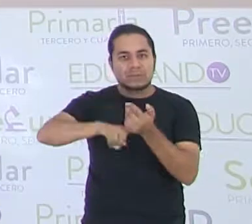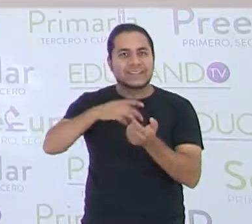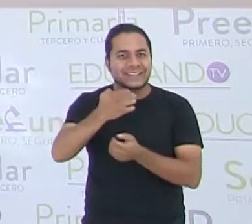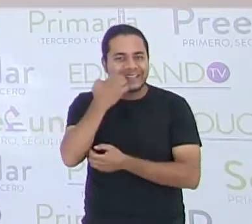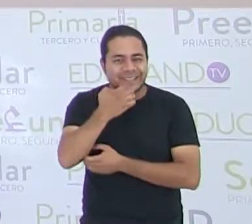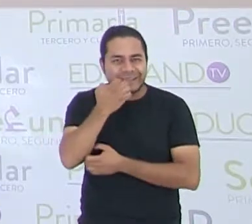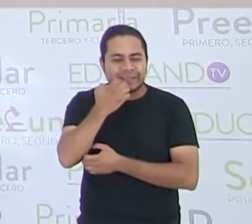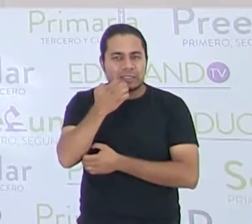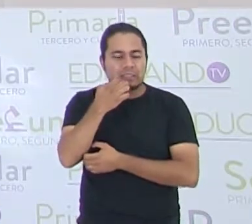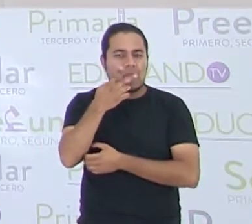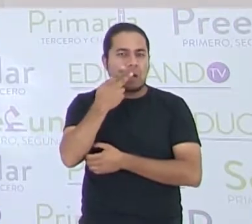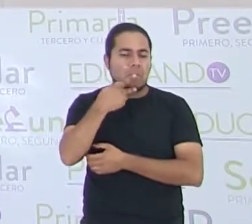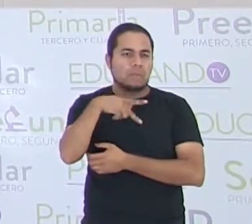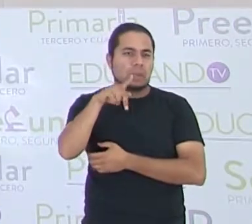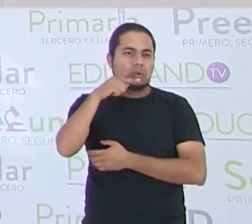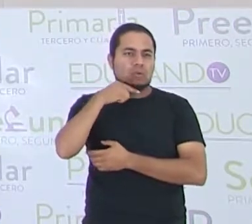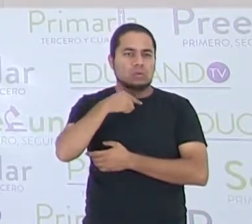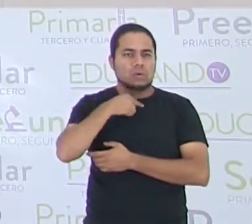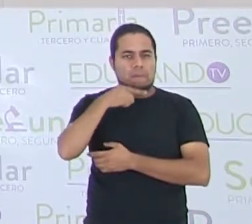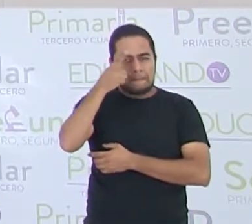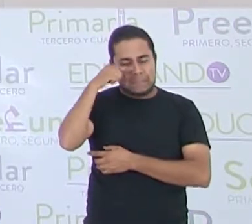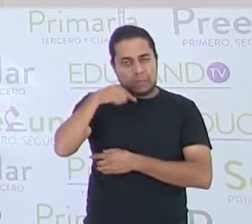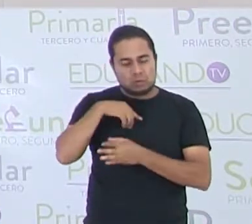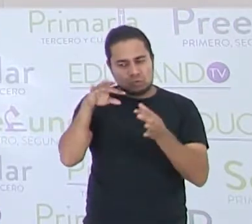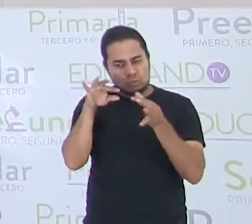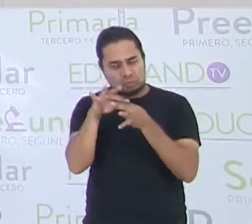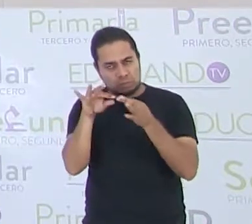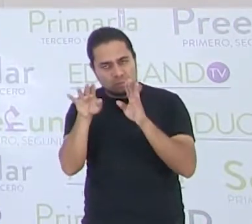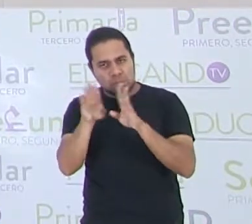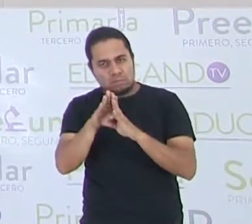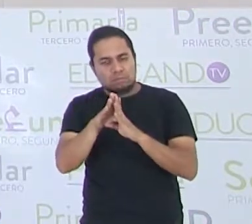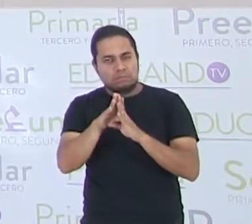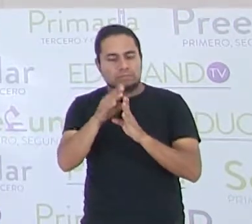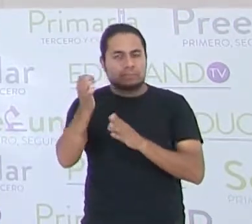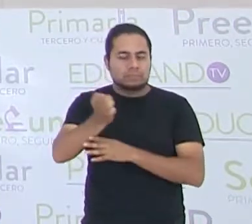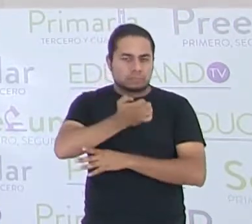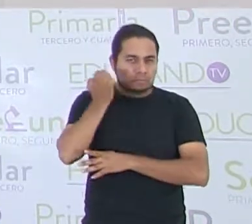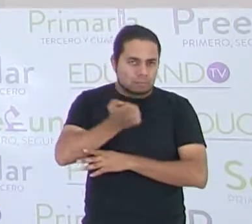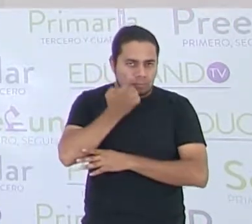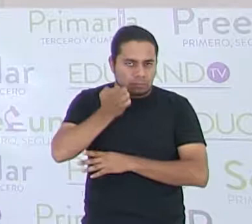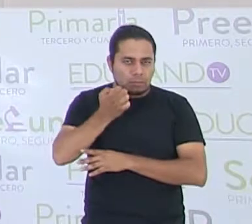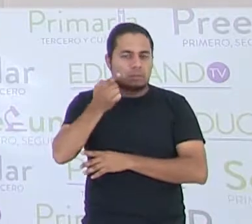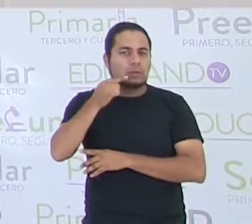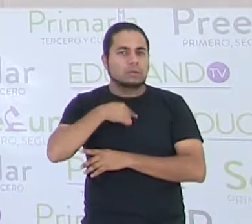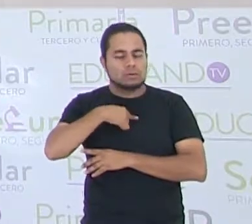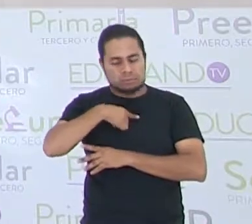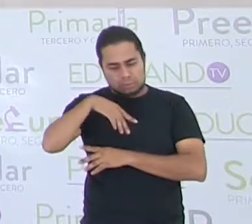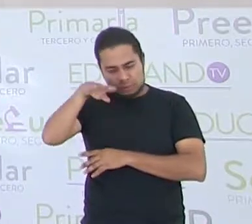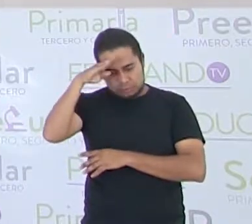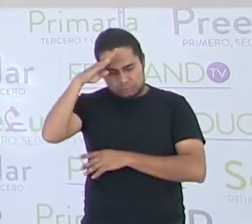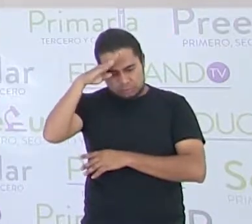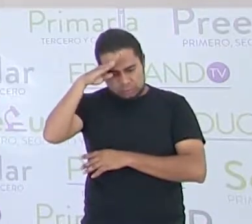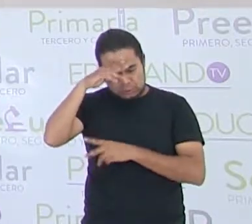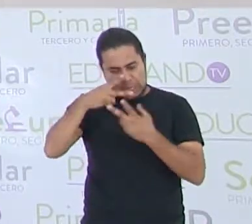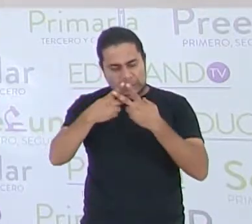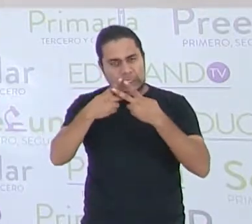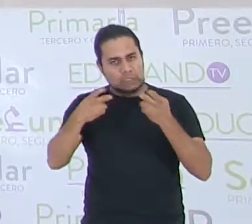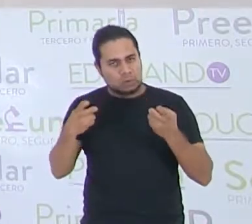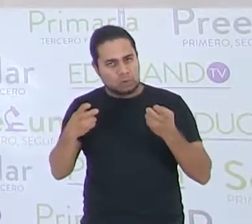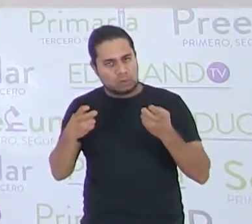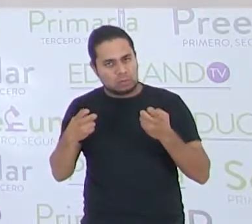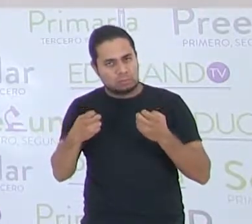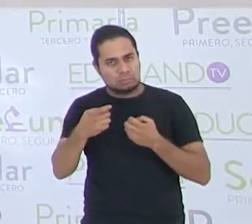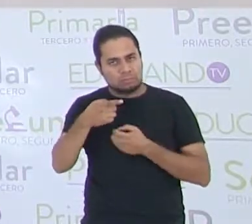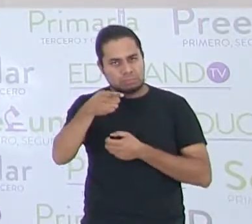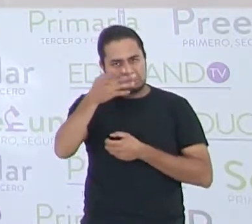pero para que yo describa cómo es esa escuela, voy a tener que pensar en adjetivos. ¿Ustedes saben qué